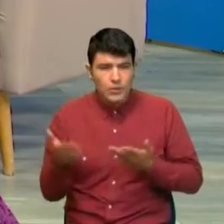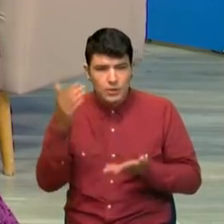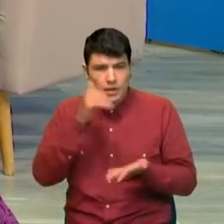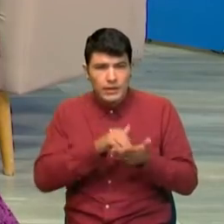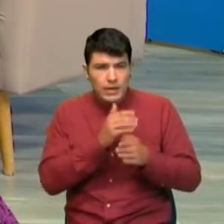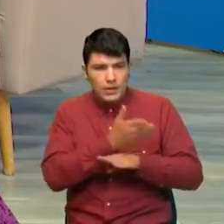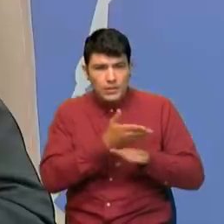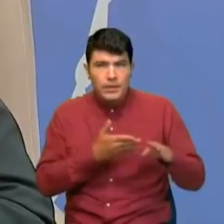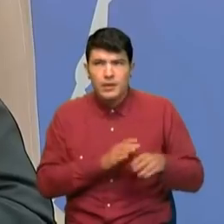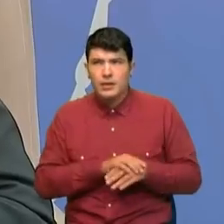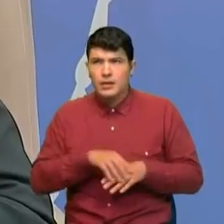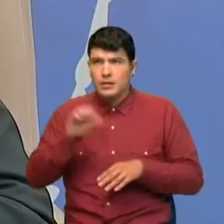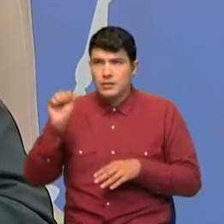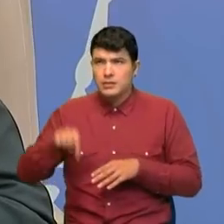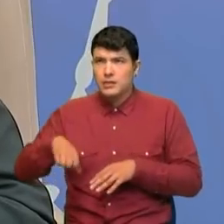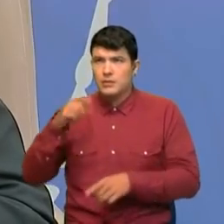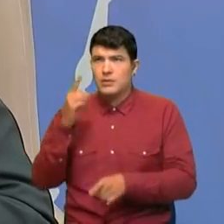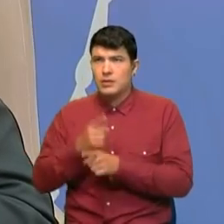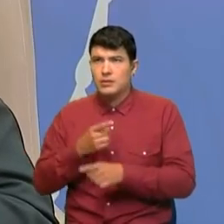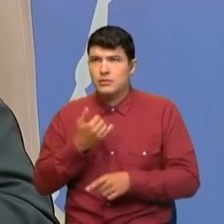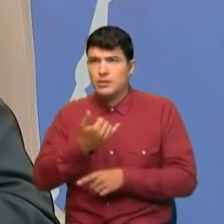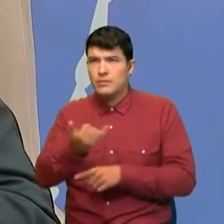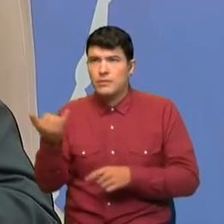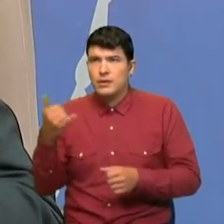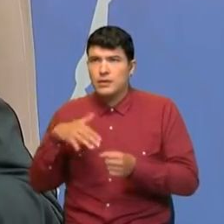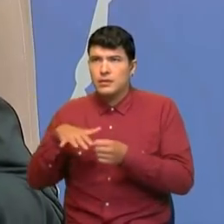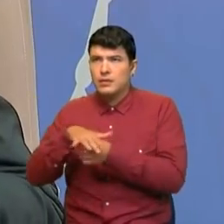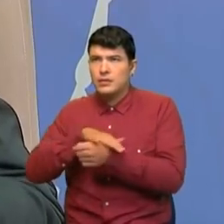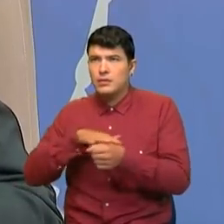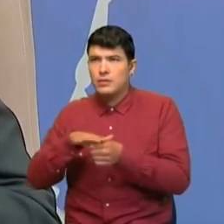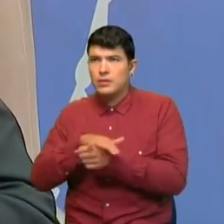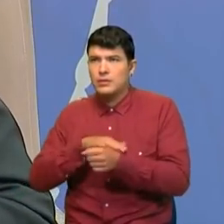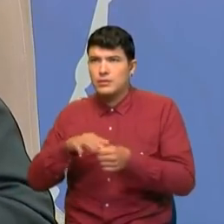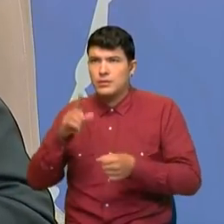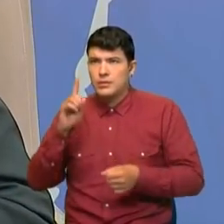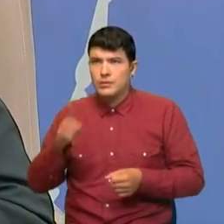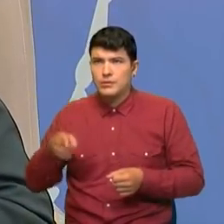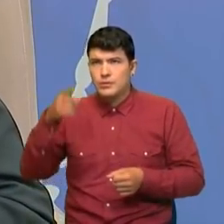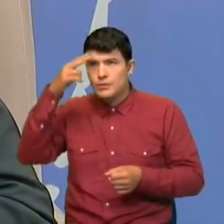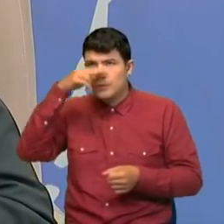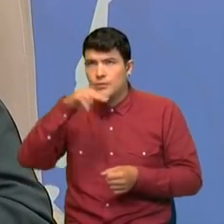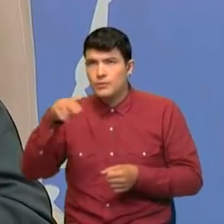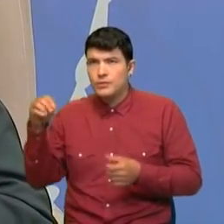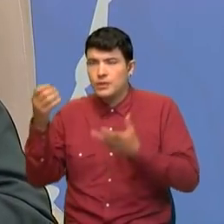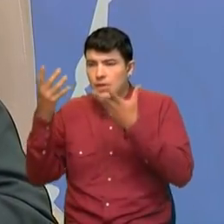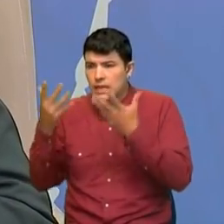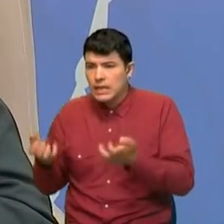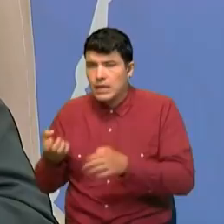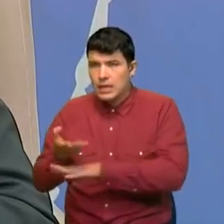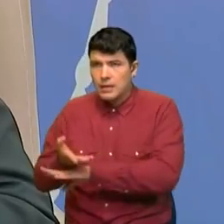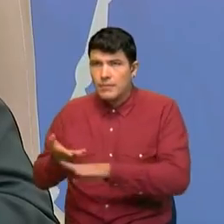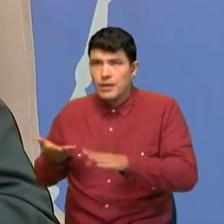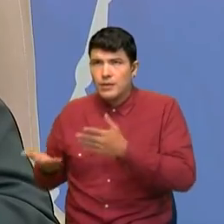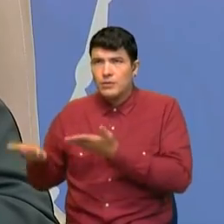Sí, se puede presentar estas situaciones como tal de que los hijos le quieran como tal reclamar nuevamente